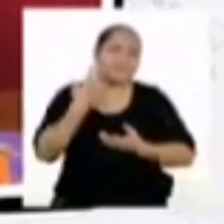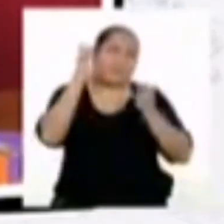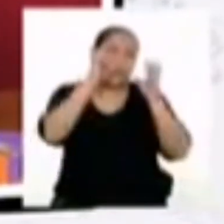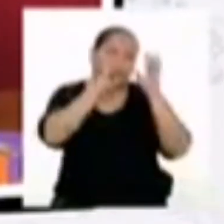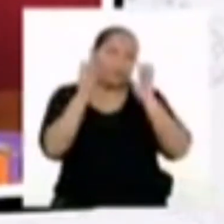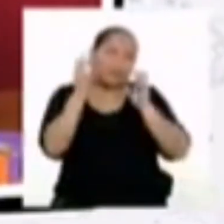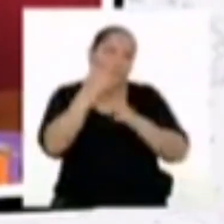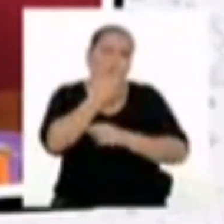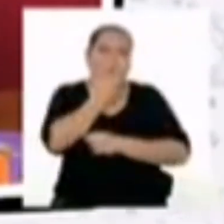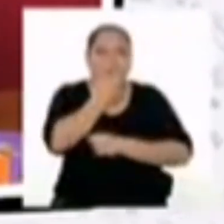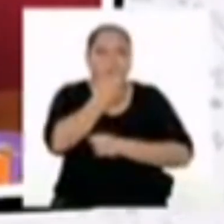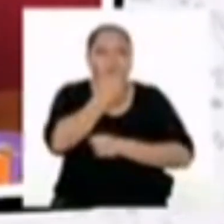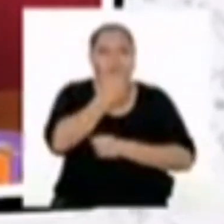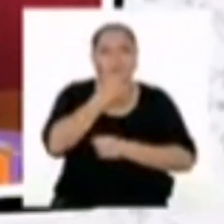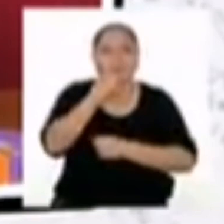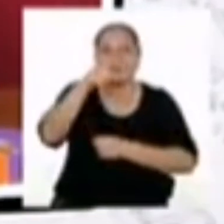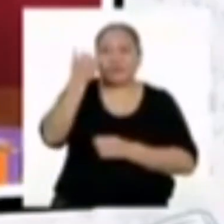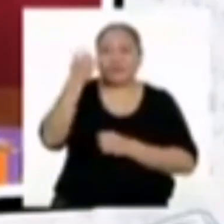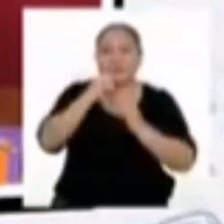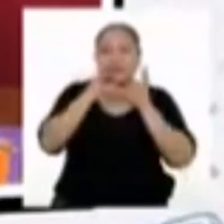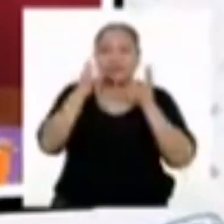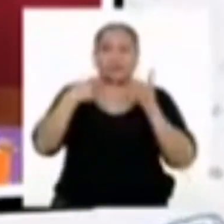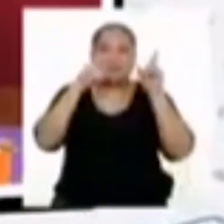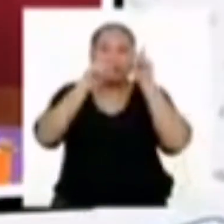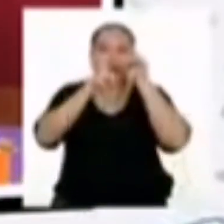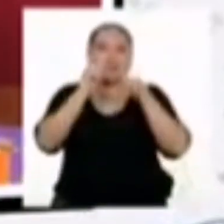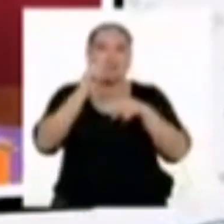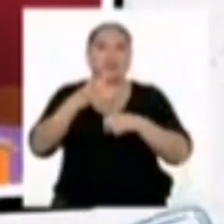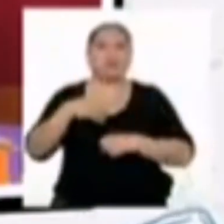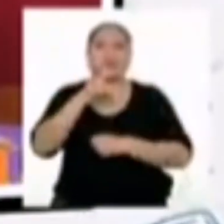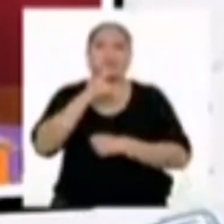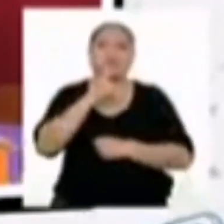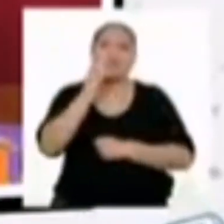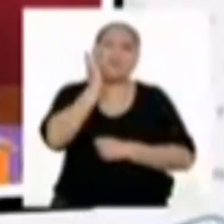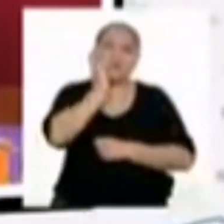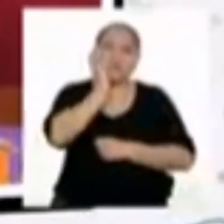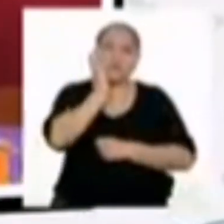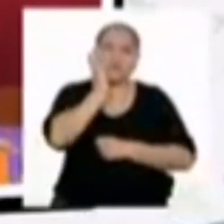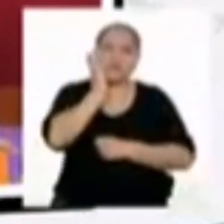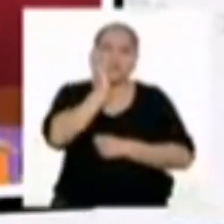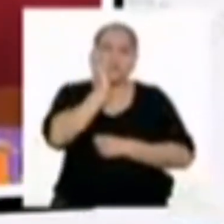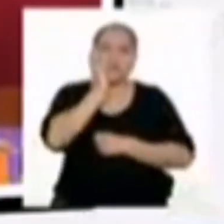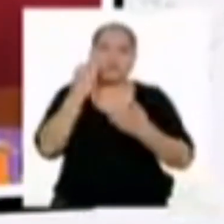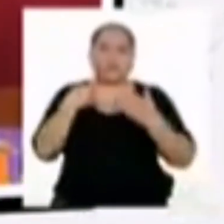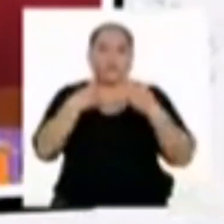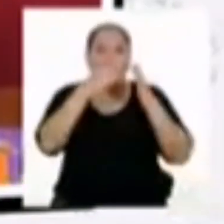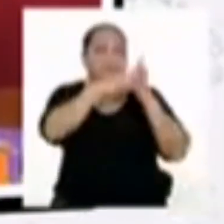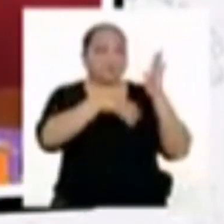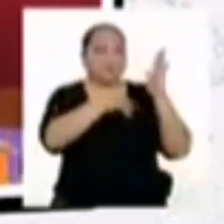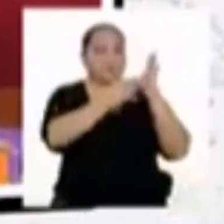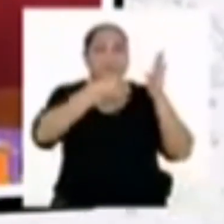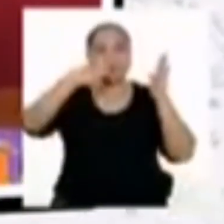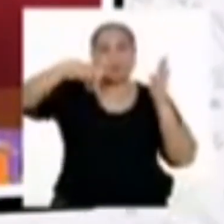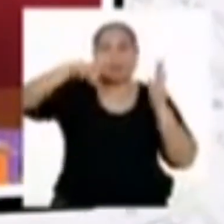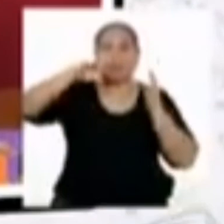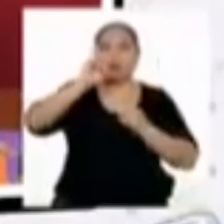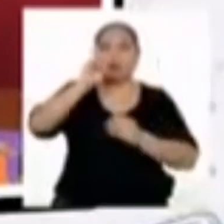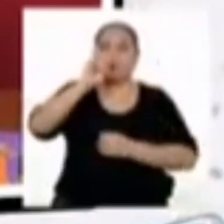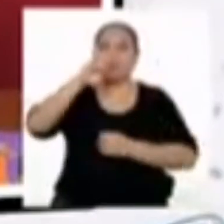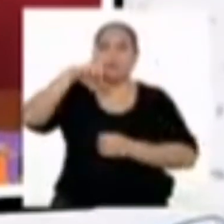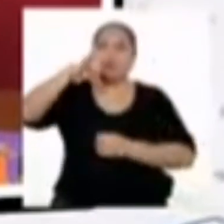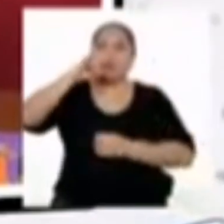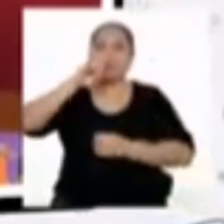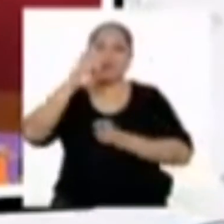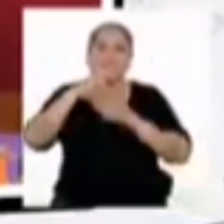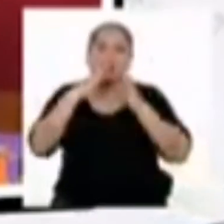una duda. El otro día le pregunté a mi papá y a mi mamá si tenían un presupuesto familiar y me dijeron